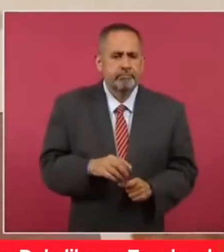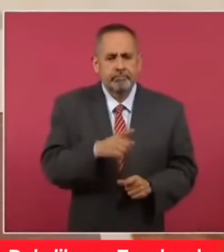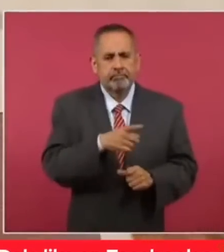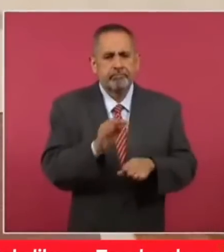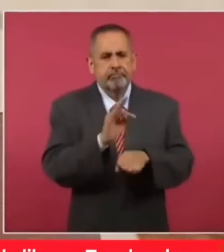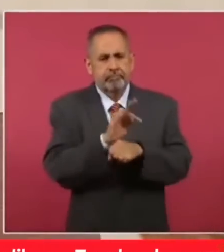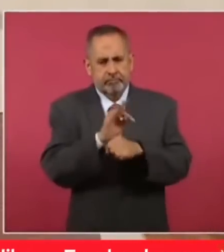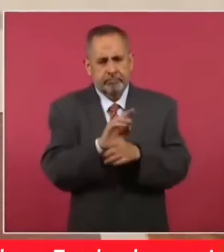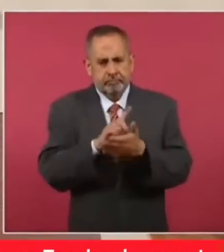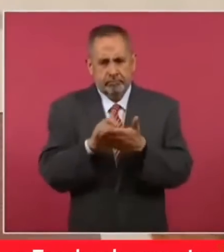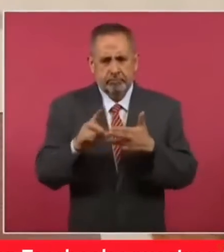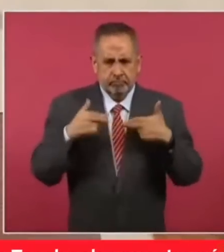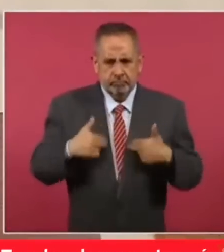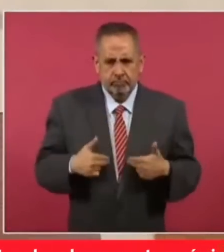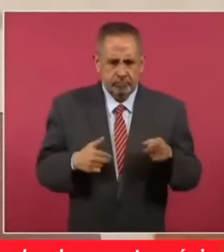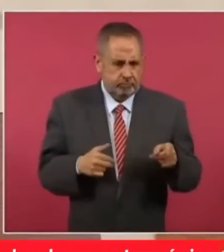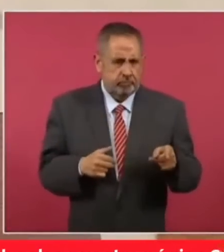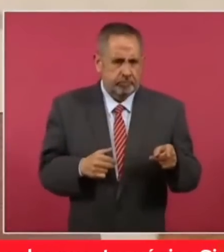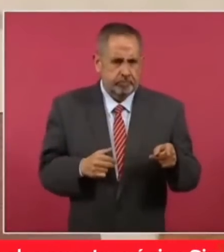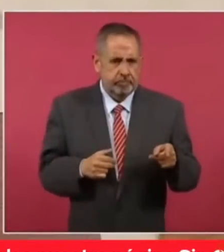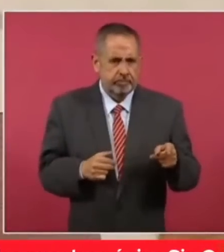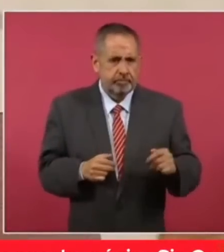defienden derechos humanos,